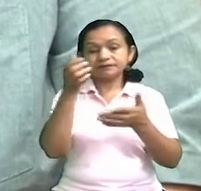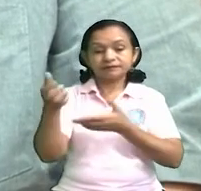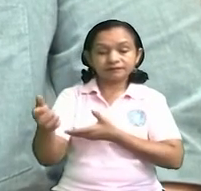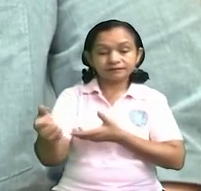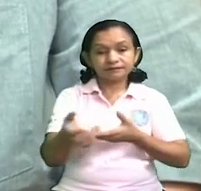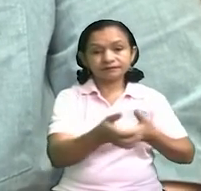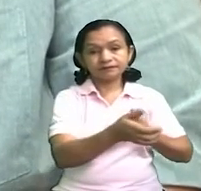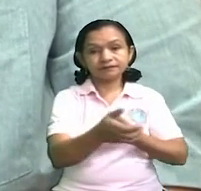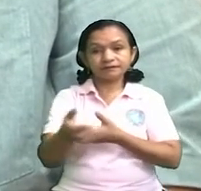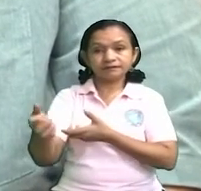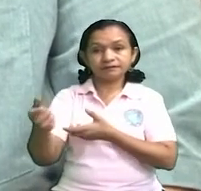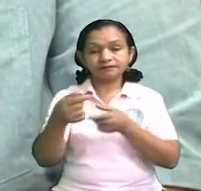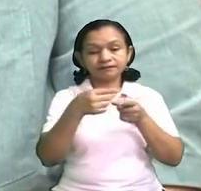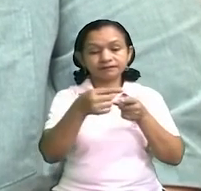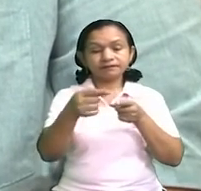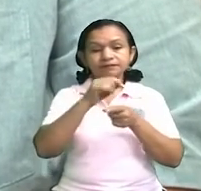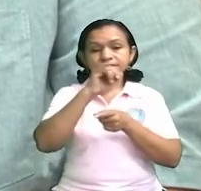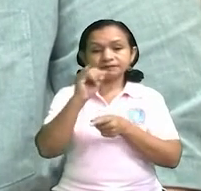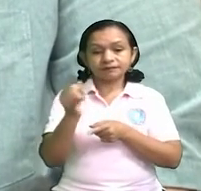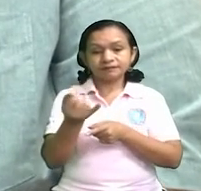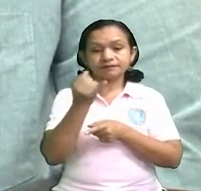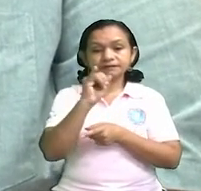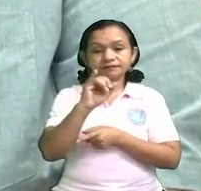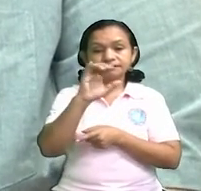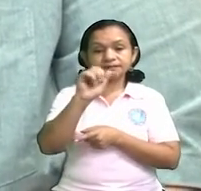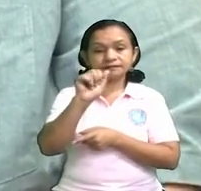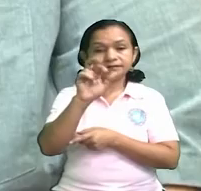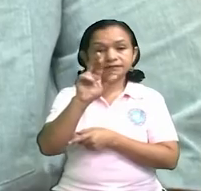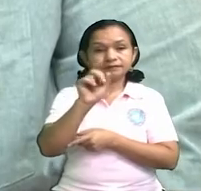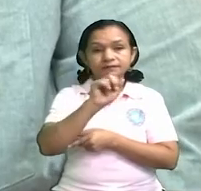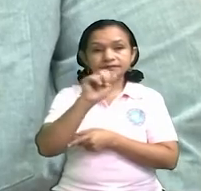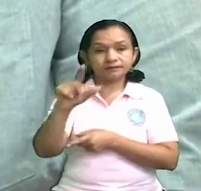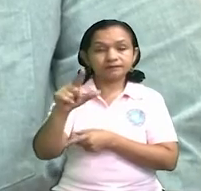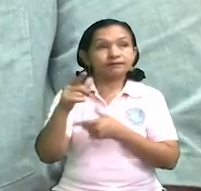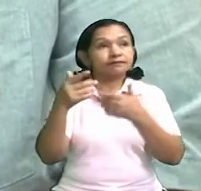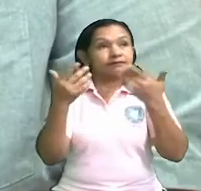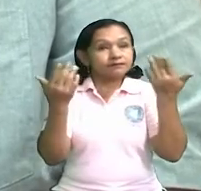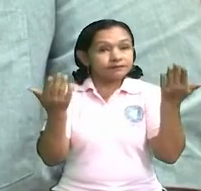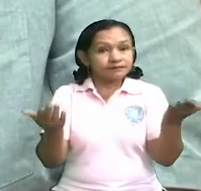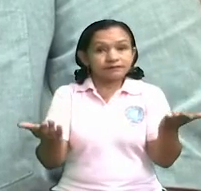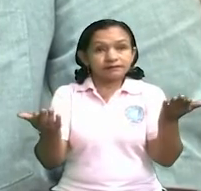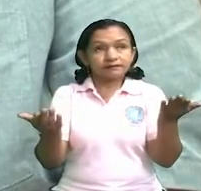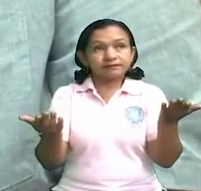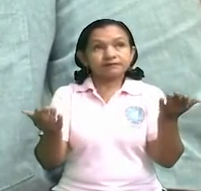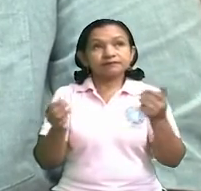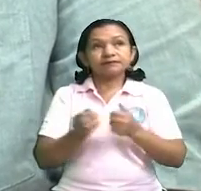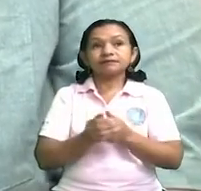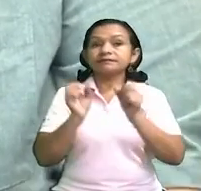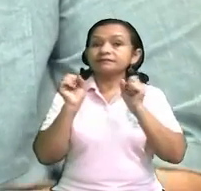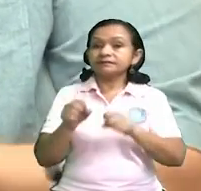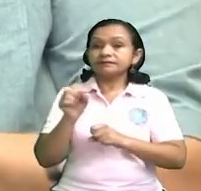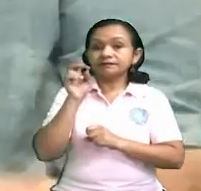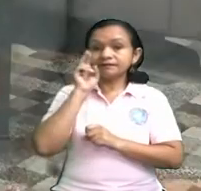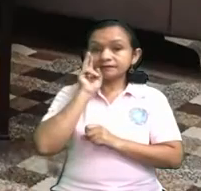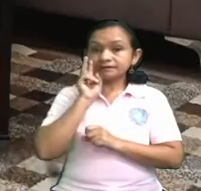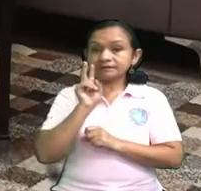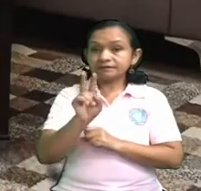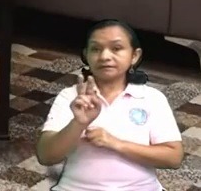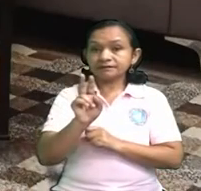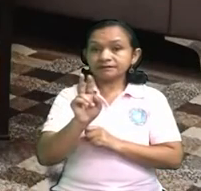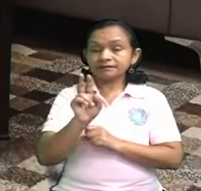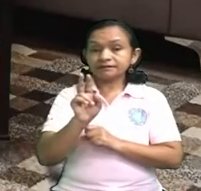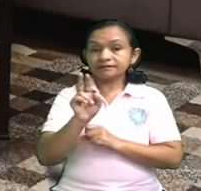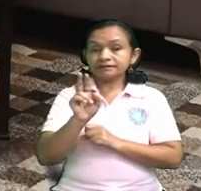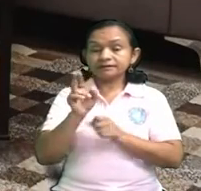de bomberos en el municipio del Jicaral, León. Entonces ahí vamos, el tramo